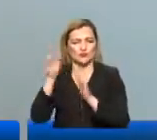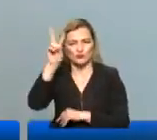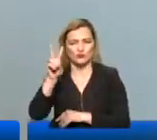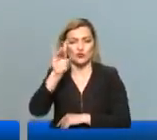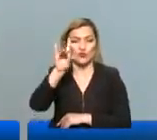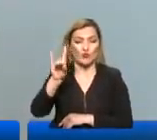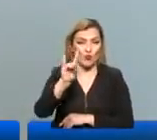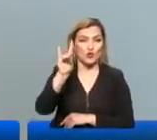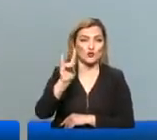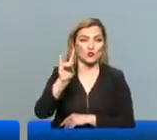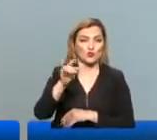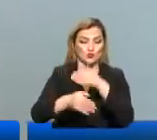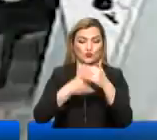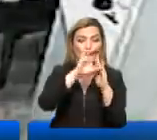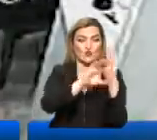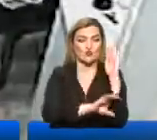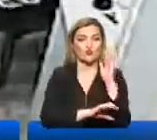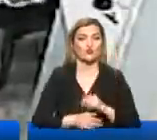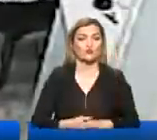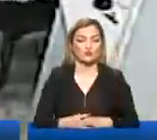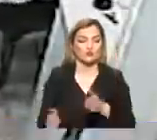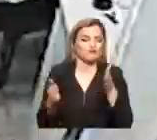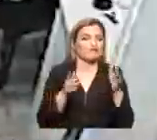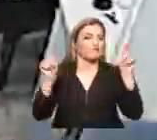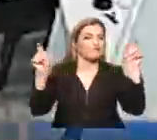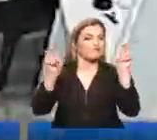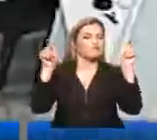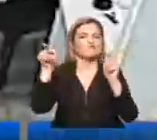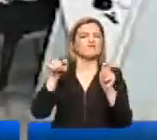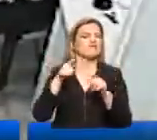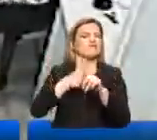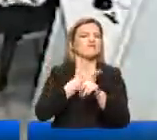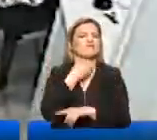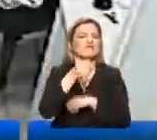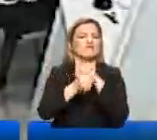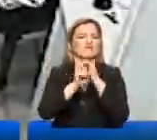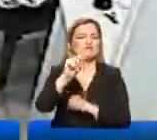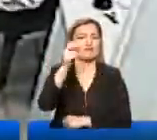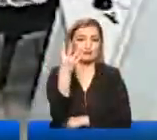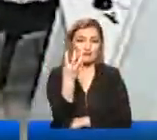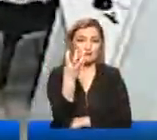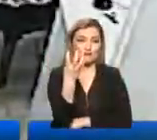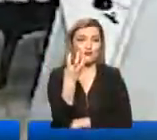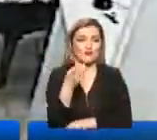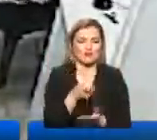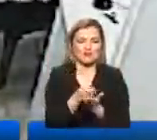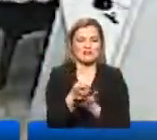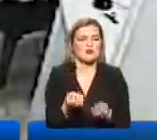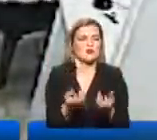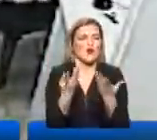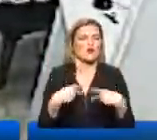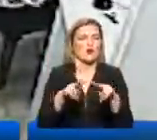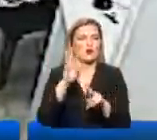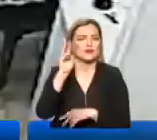Venezuela y Bolivia en los procesos constitucionales. En el aniversario, que se celebró en el mes de agosto del 2014, se gastó